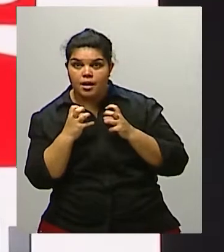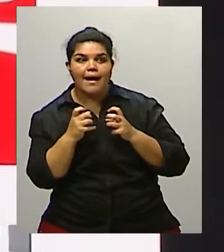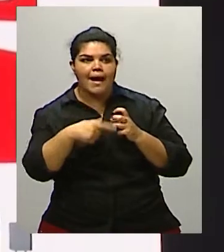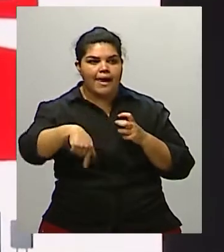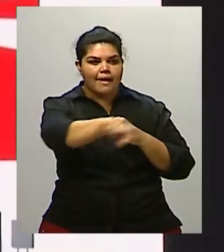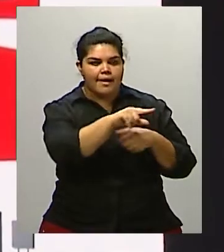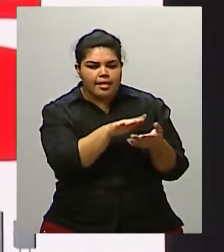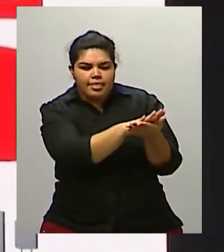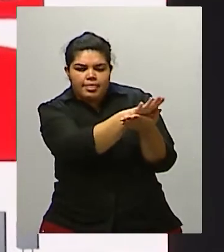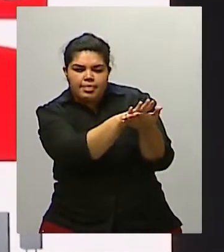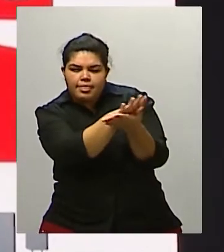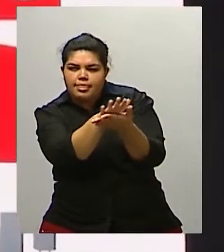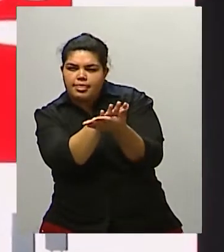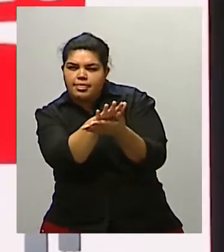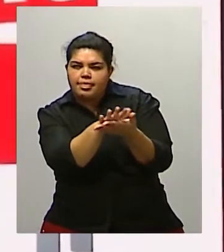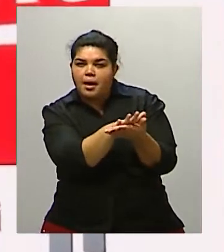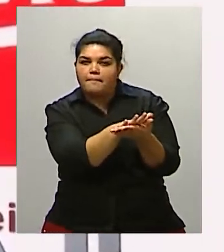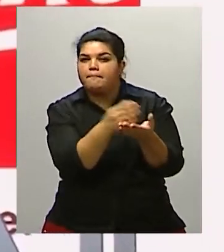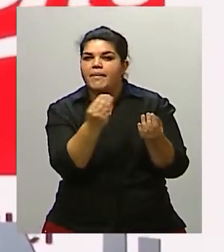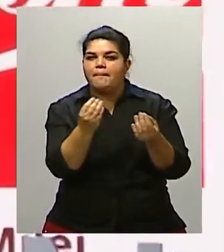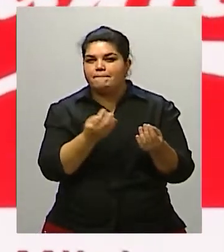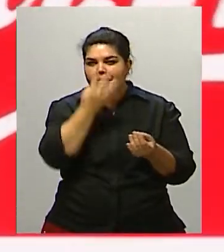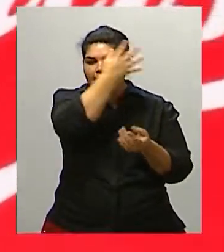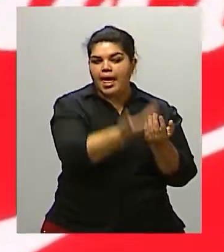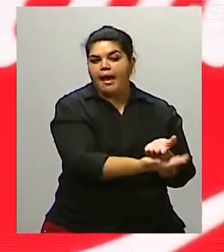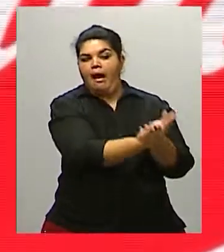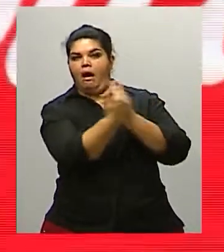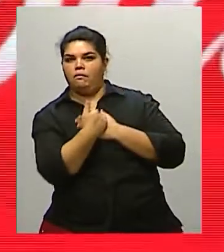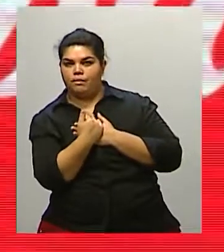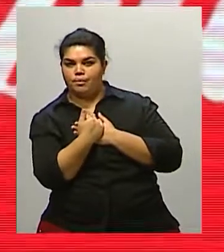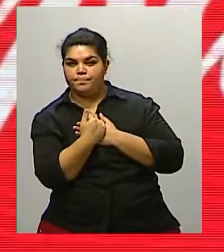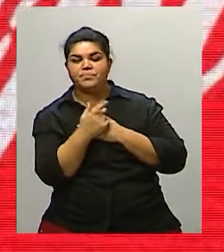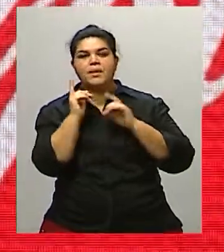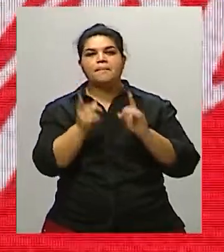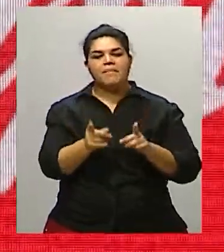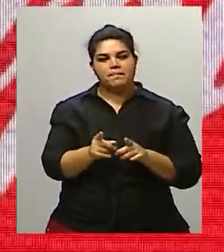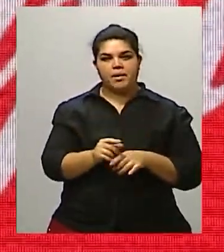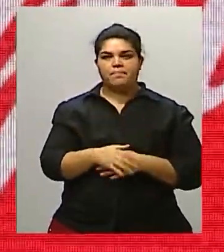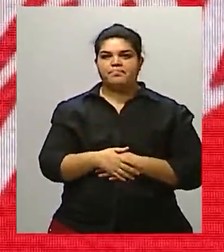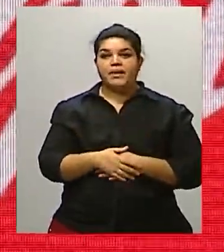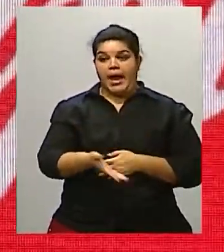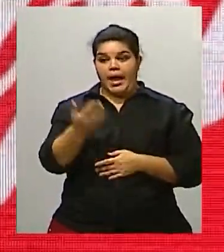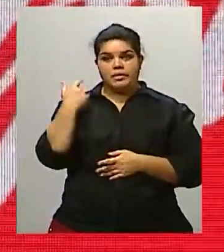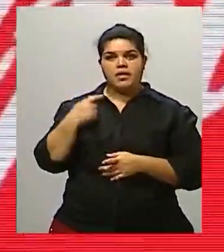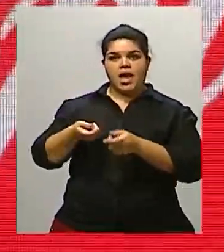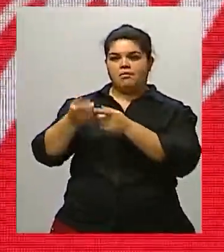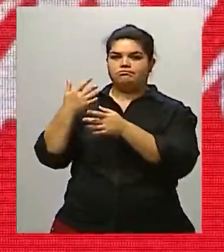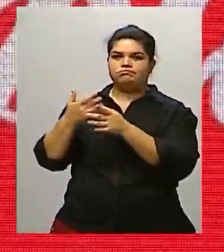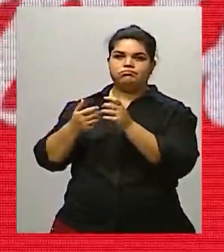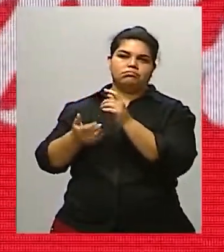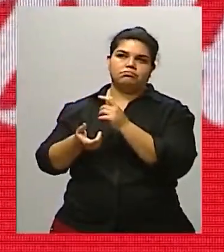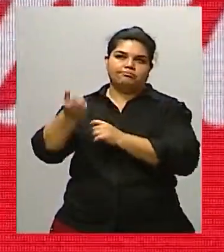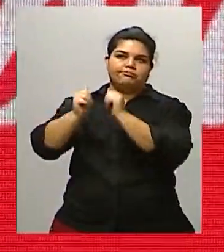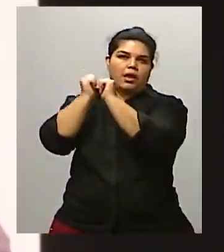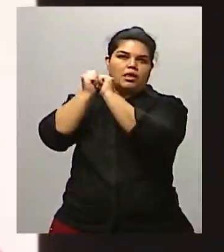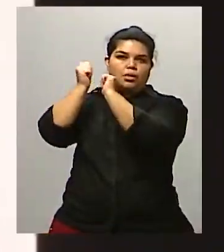para acá, cada generación ha vivido peor que la generación de sus padres. Y gente que